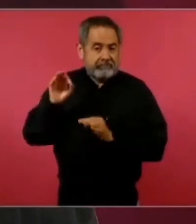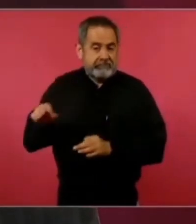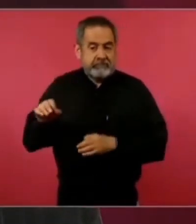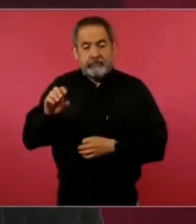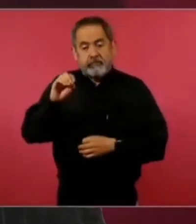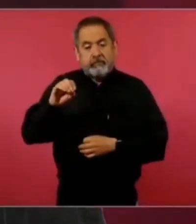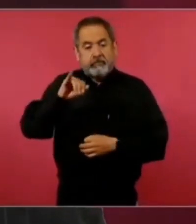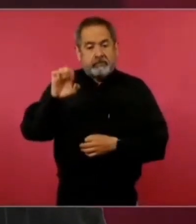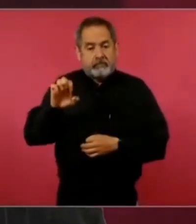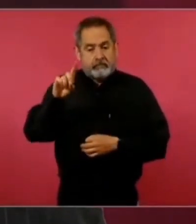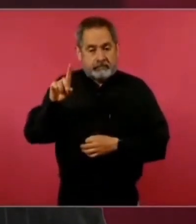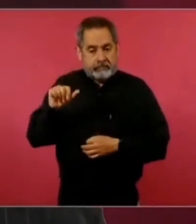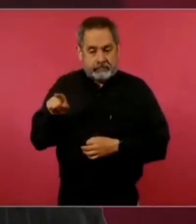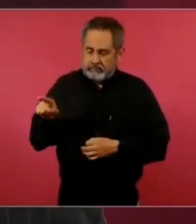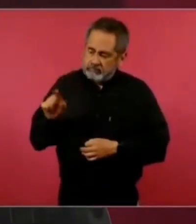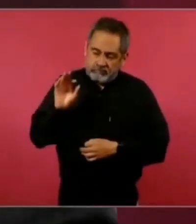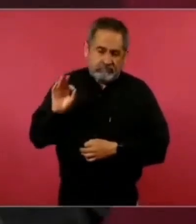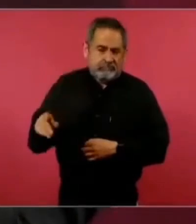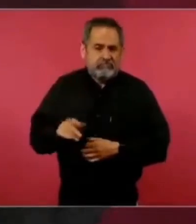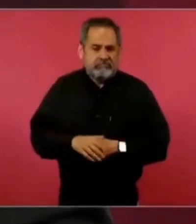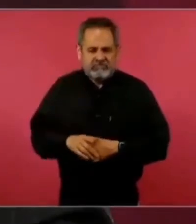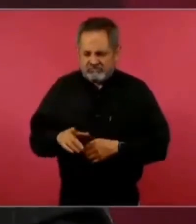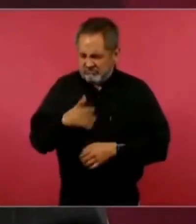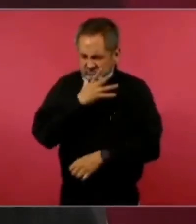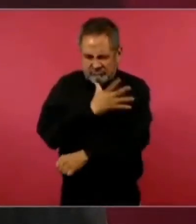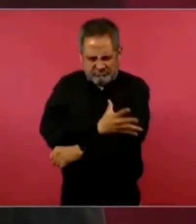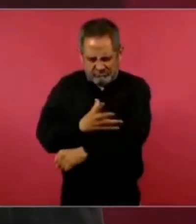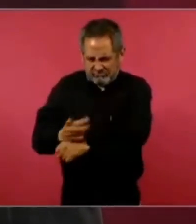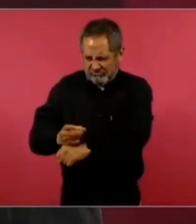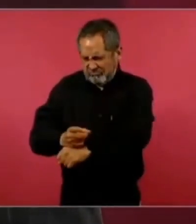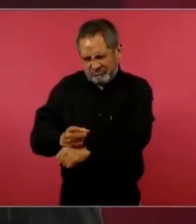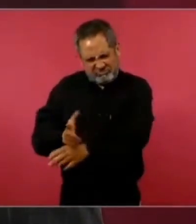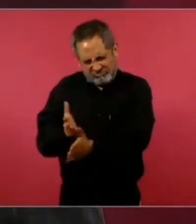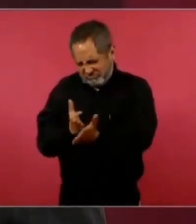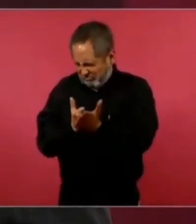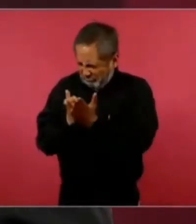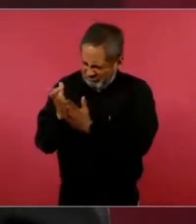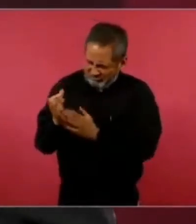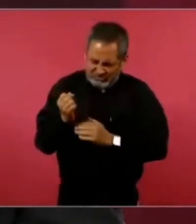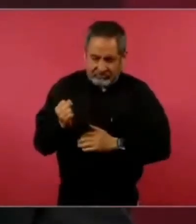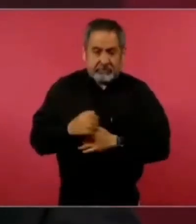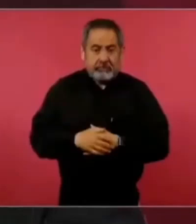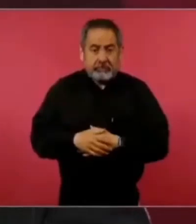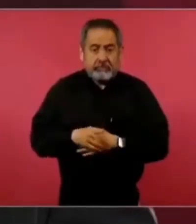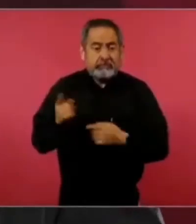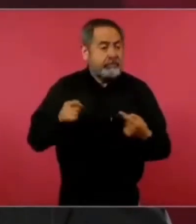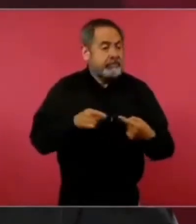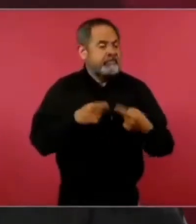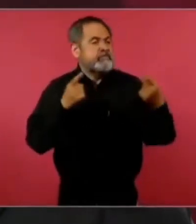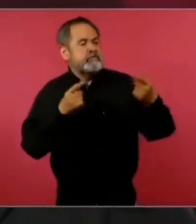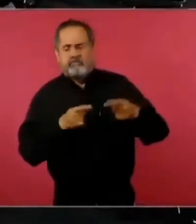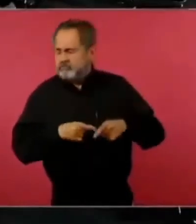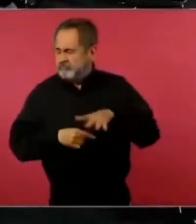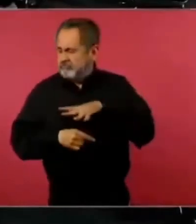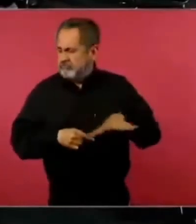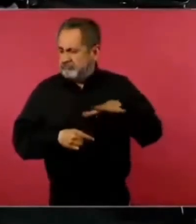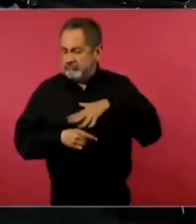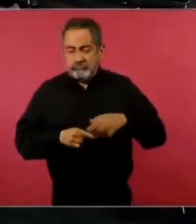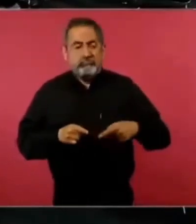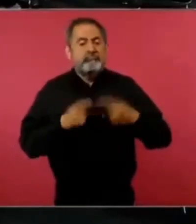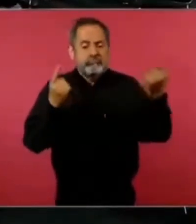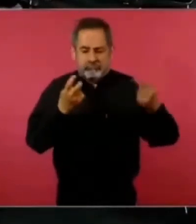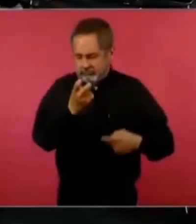Ojeda es un hombre íntegro. Ahí empezaron mal las cosas